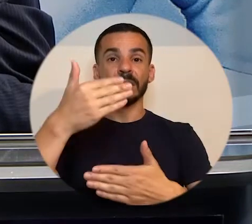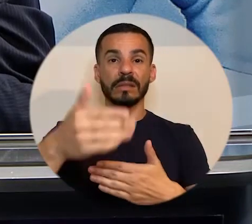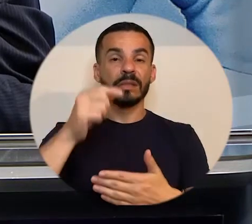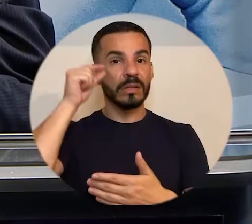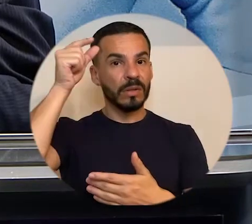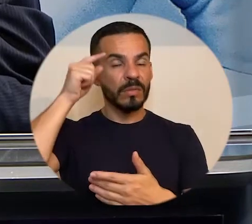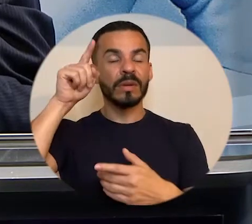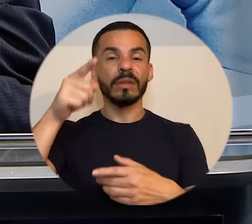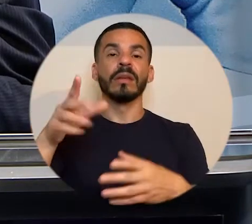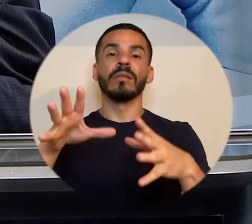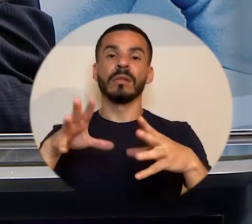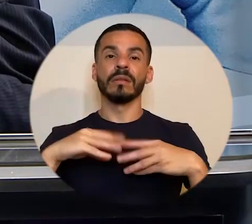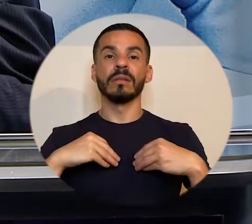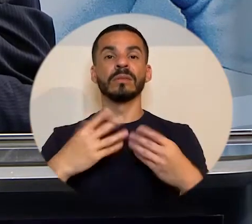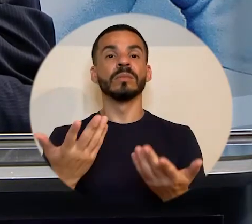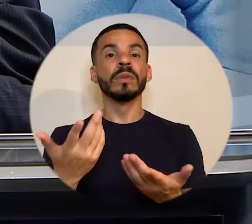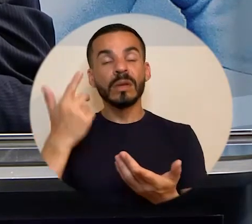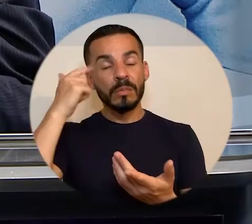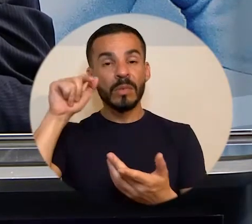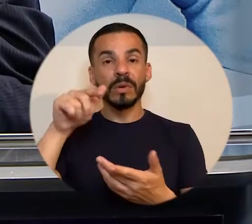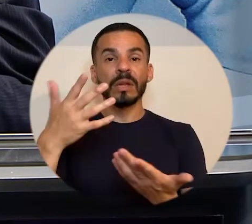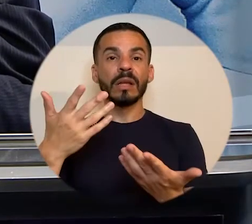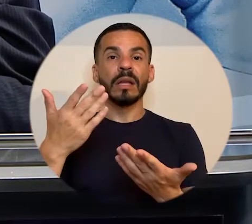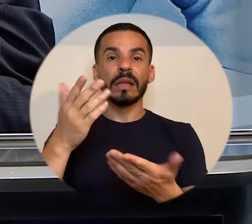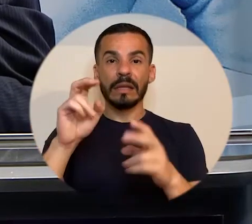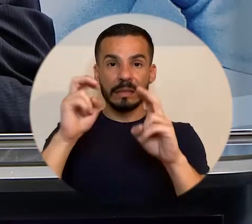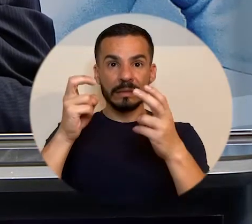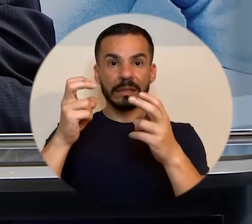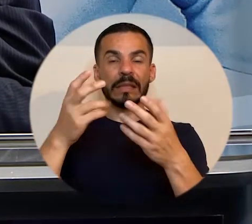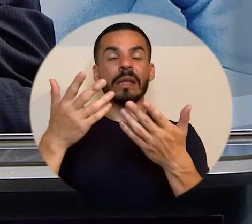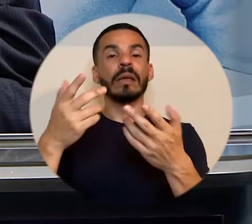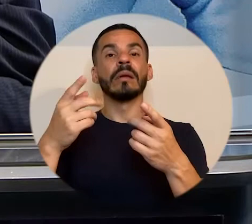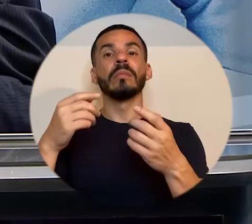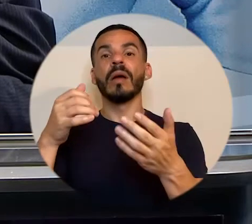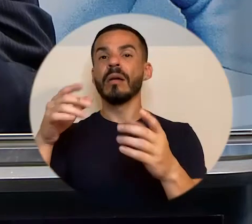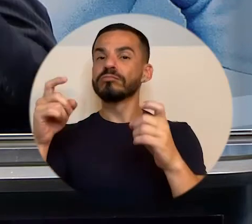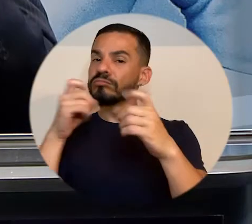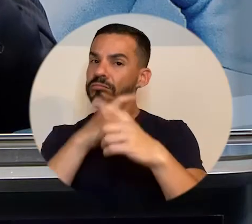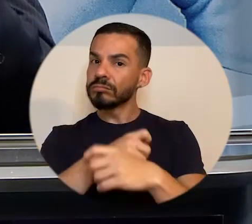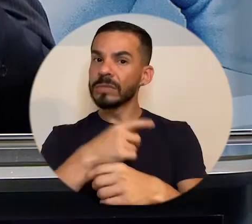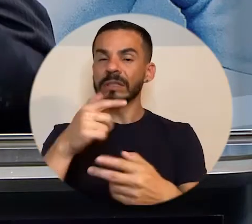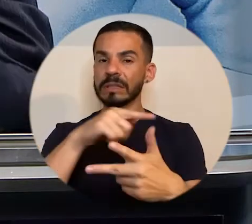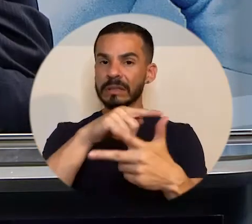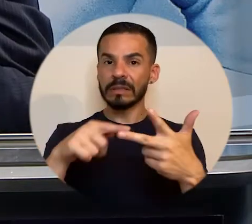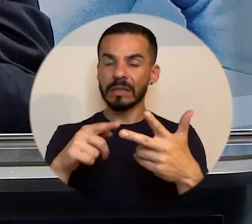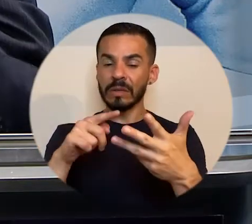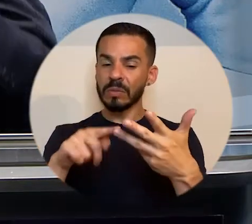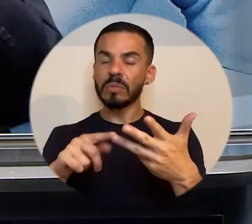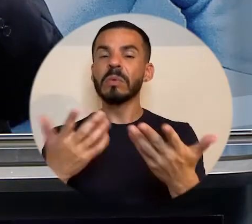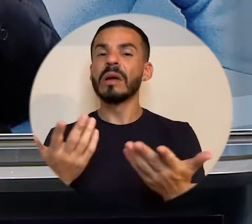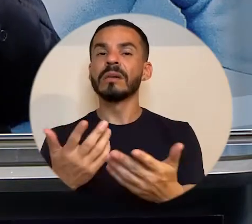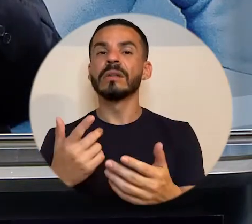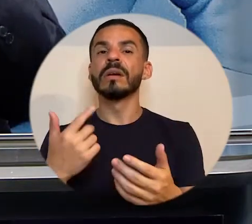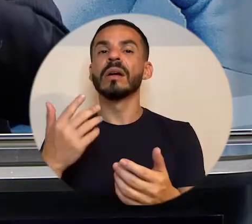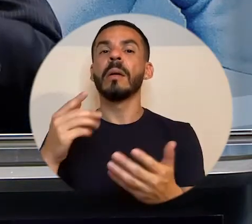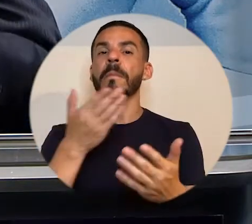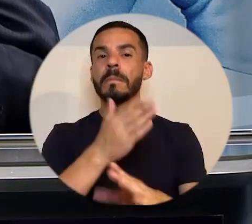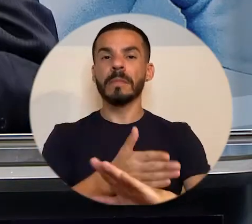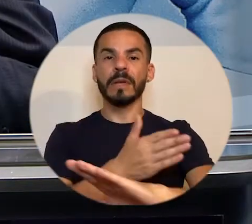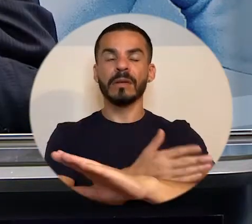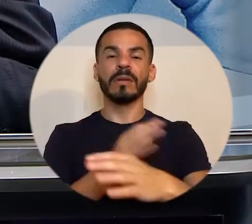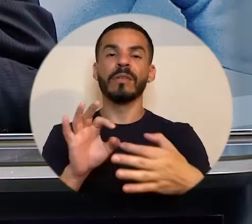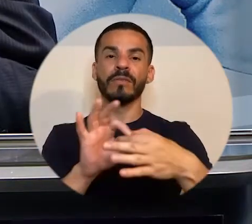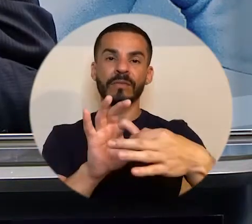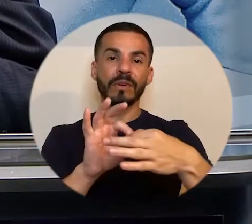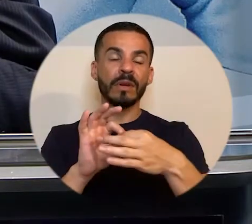siguiente gobierno va a tener que tomar porque evidentemente el tema es un tema álgido y se requieren esos tres aspectos. 4, hay que mejorar